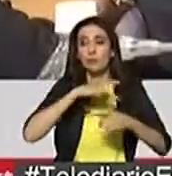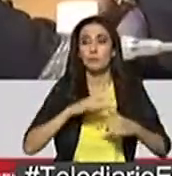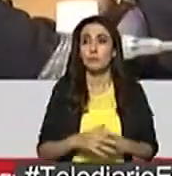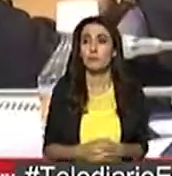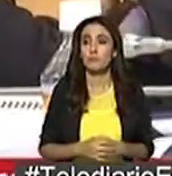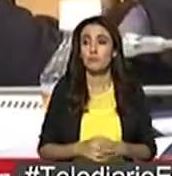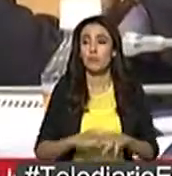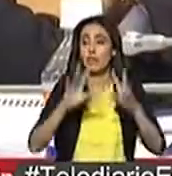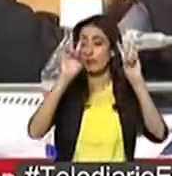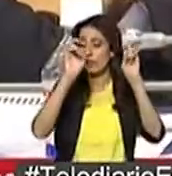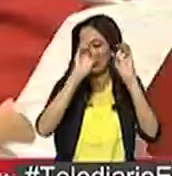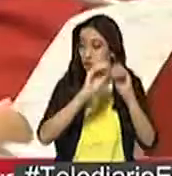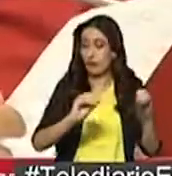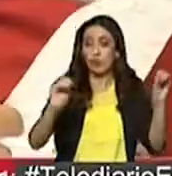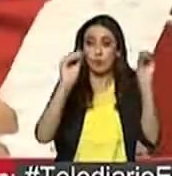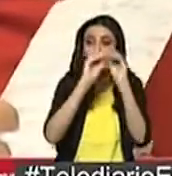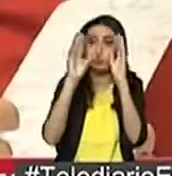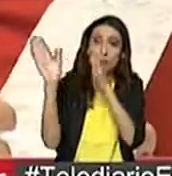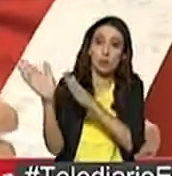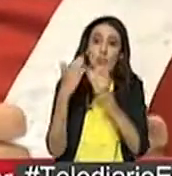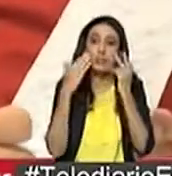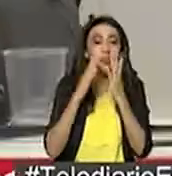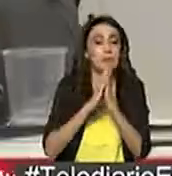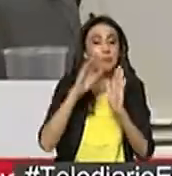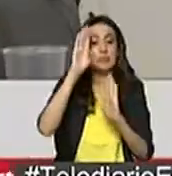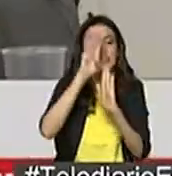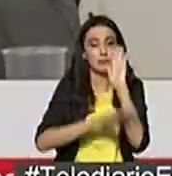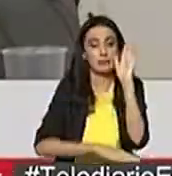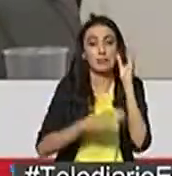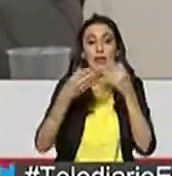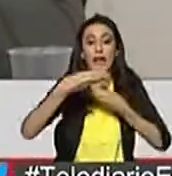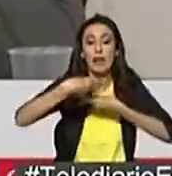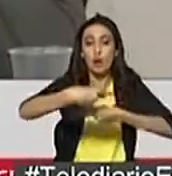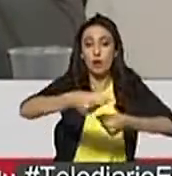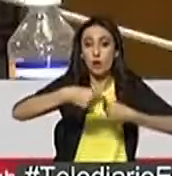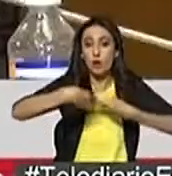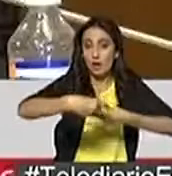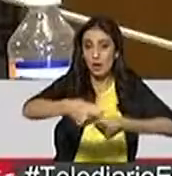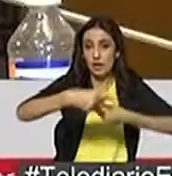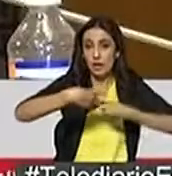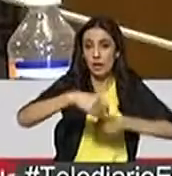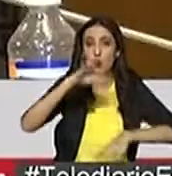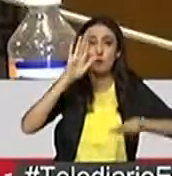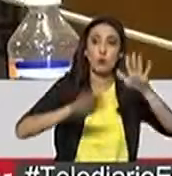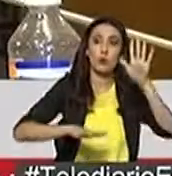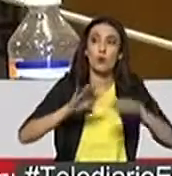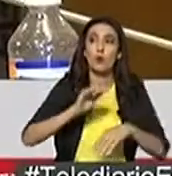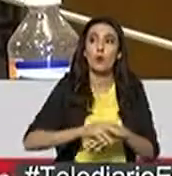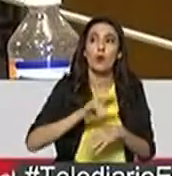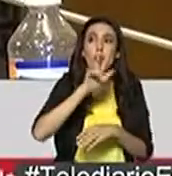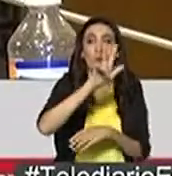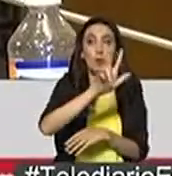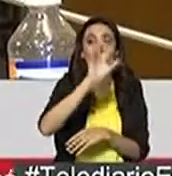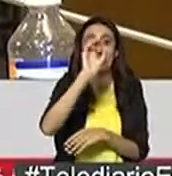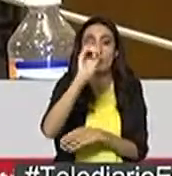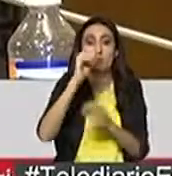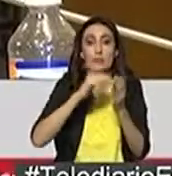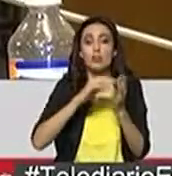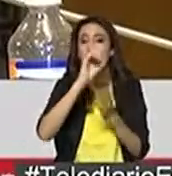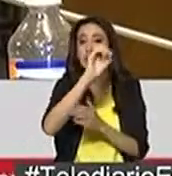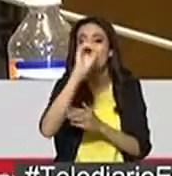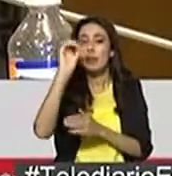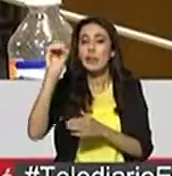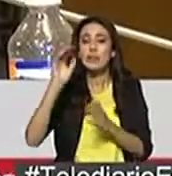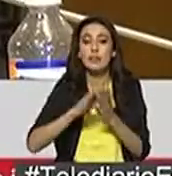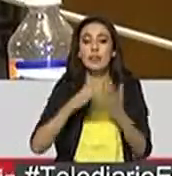Entre los temas analizados en la comisión estuvo la reducción del gasto a través del tamaño del Estado. Existen casi 30.000 burócratas que